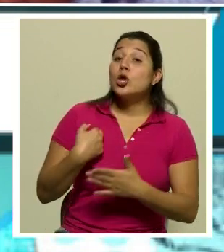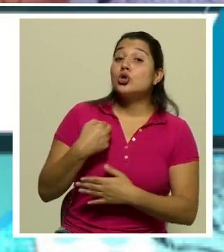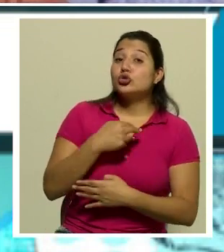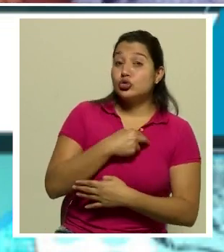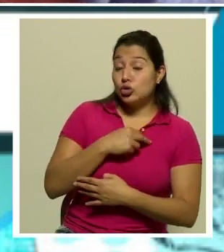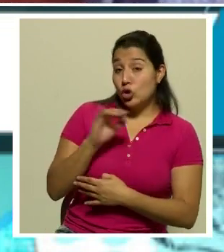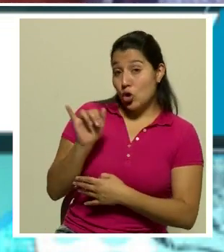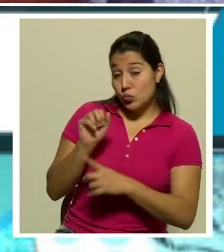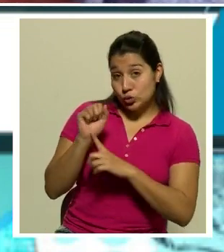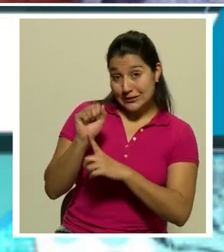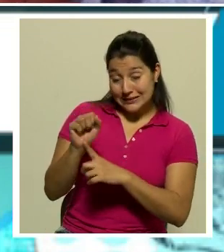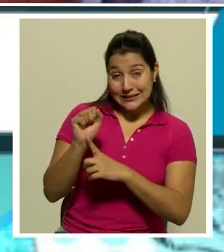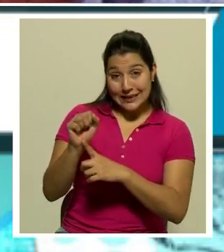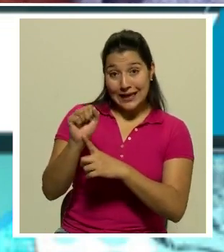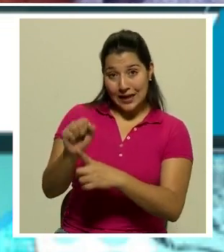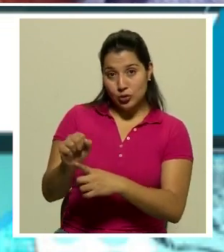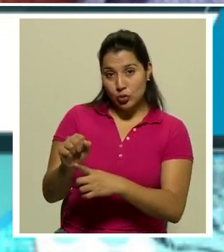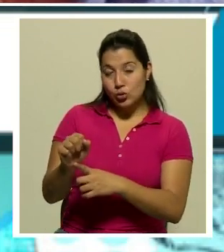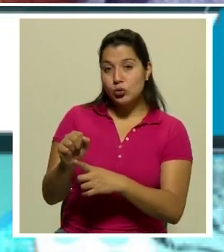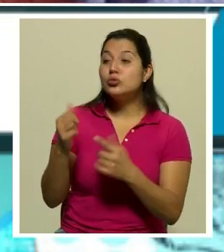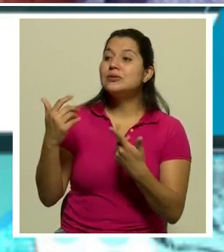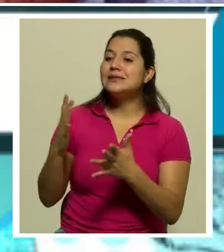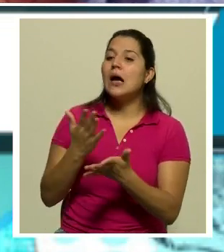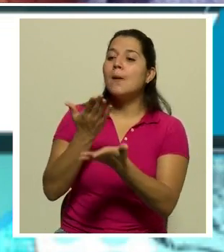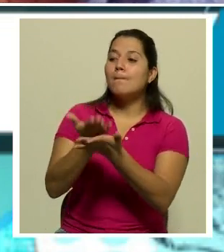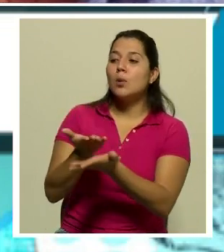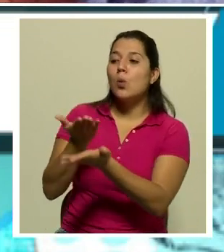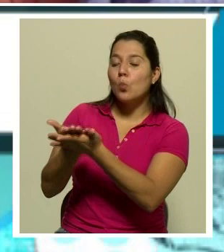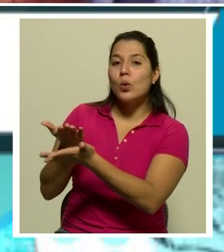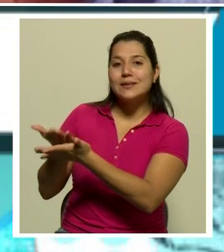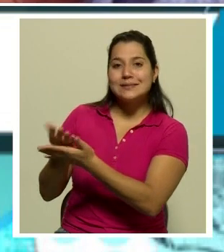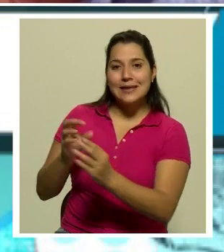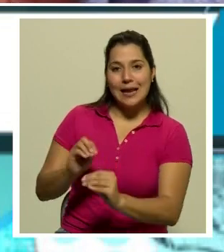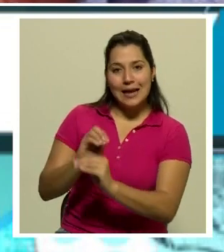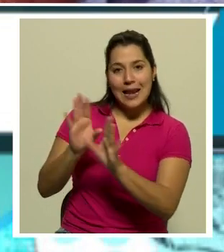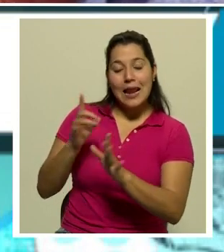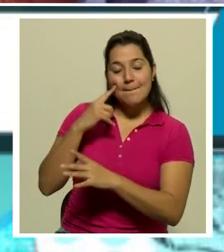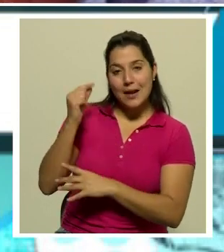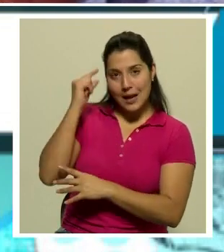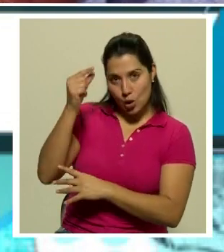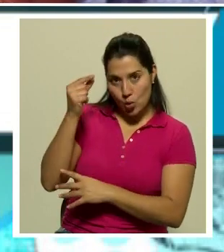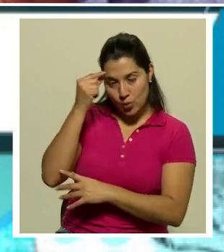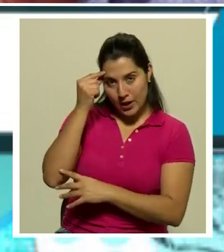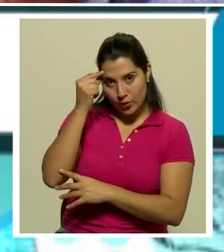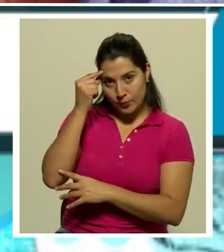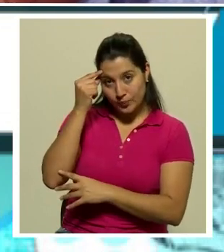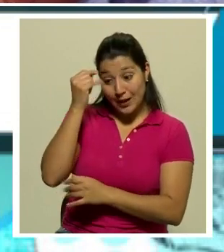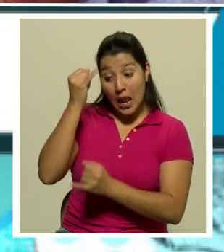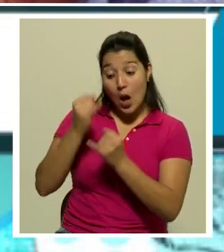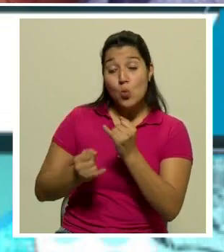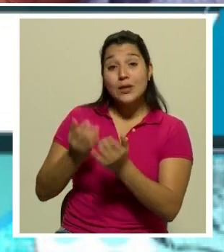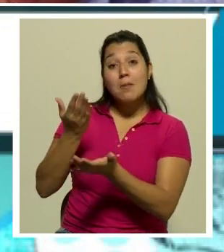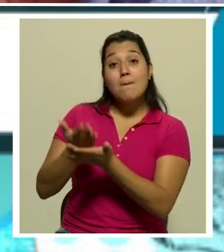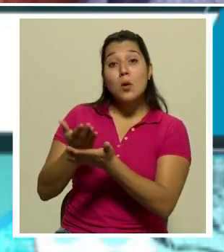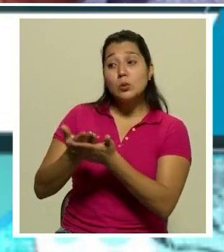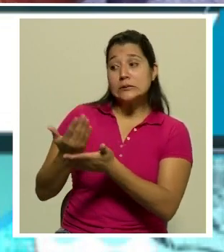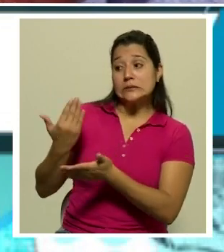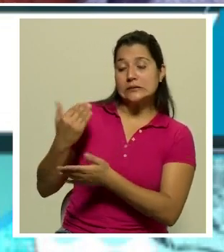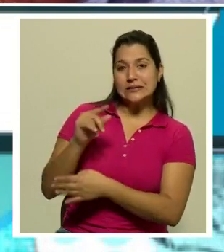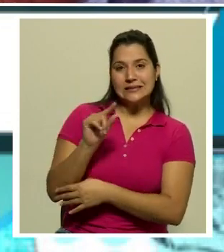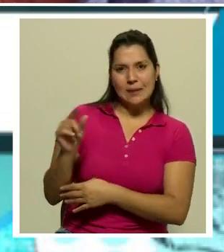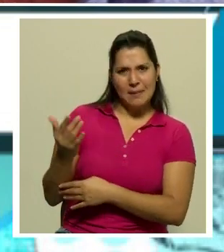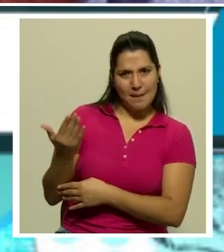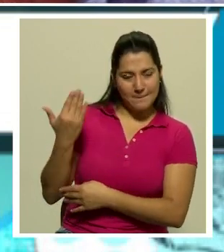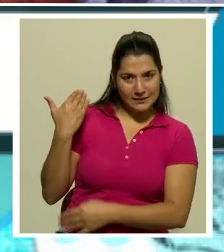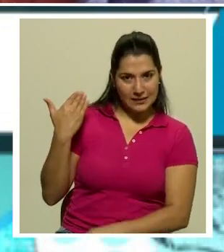Confederación y nuestros sindicatos hemos entregado propuestas concretas al Gobierno de la República. La última fue recientemente la semana